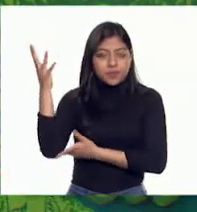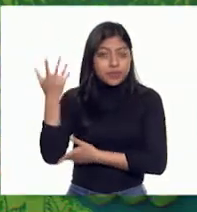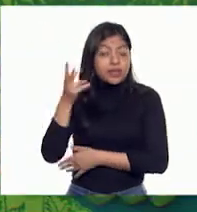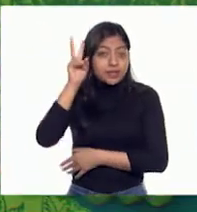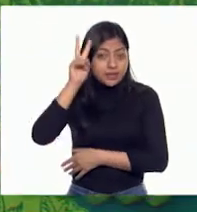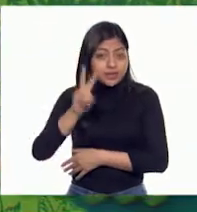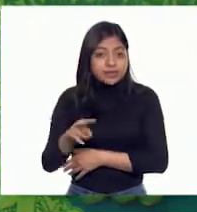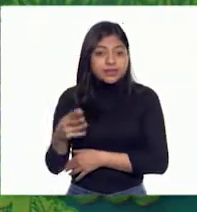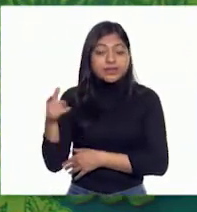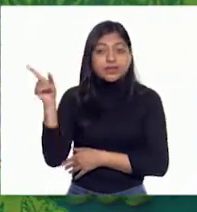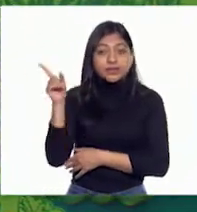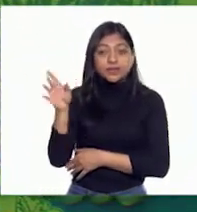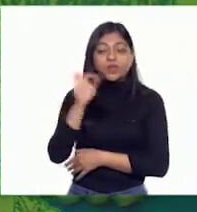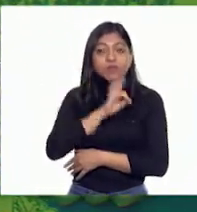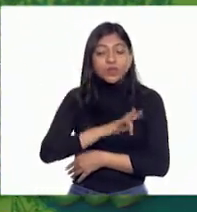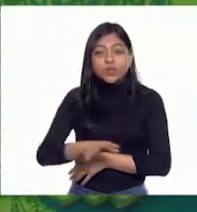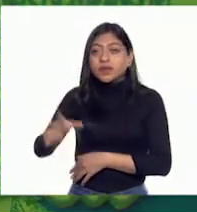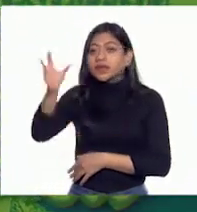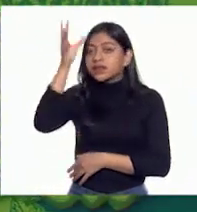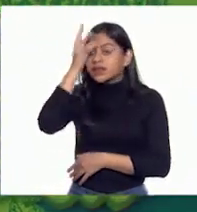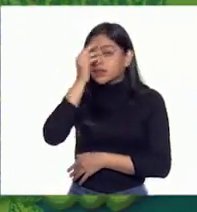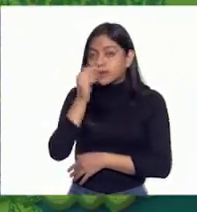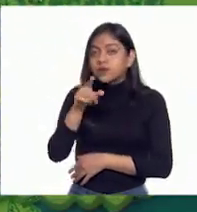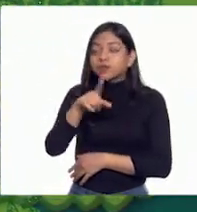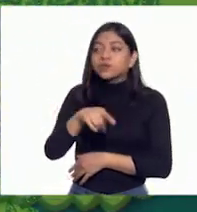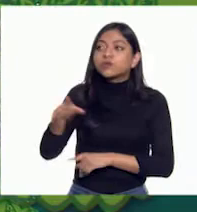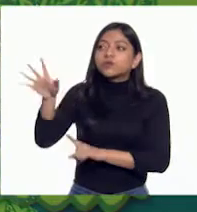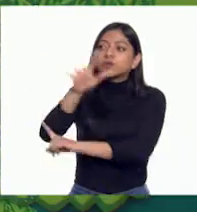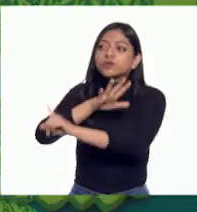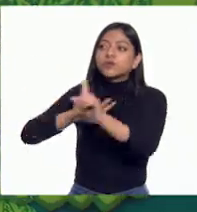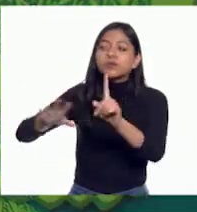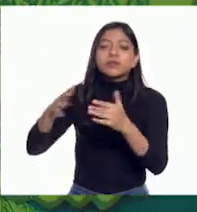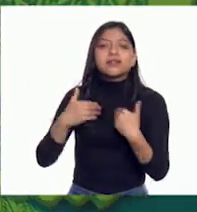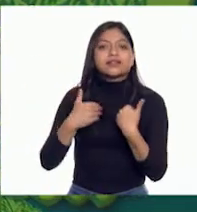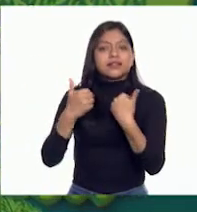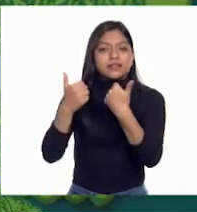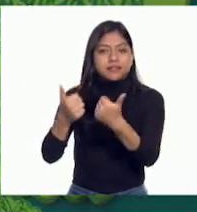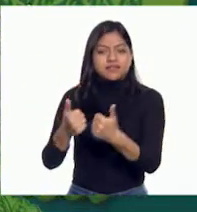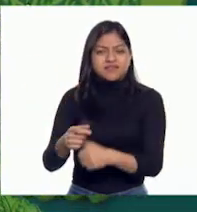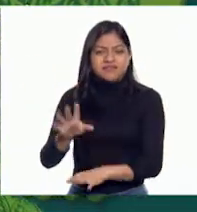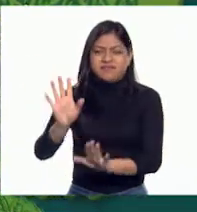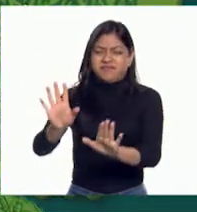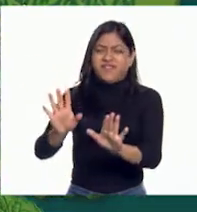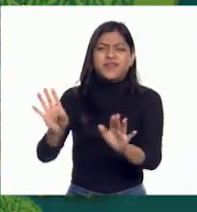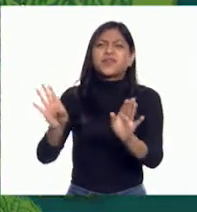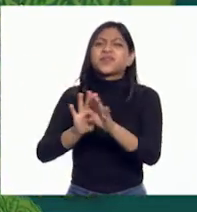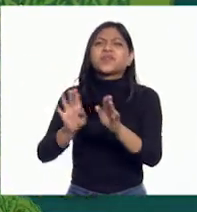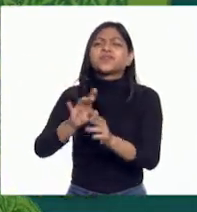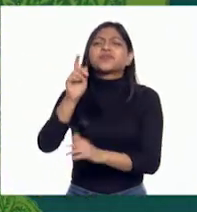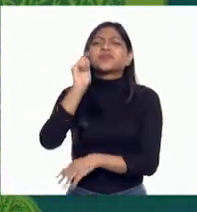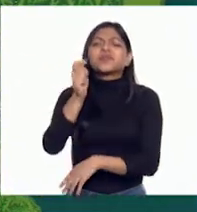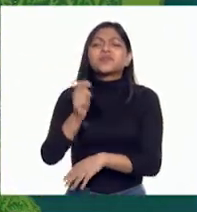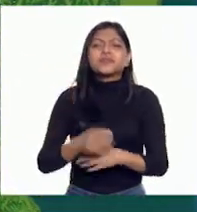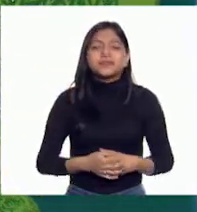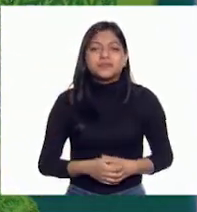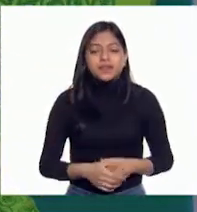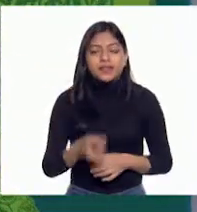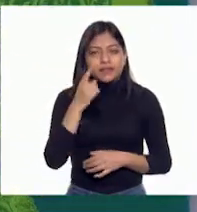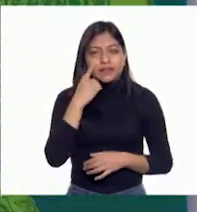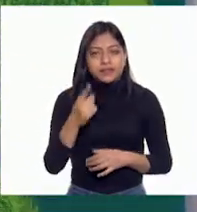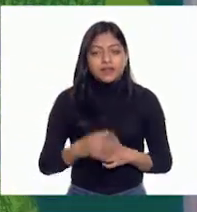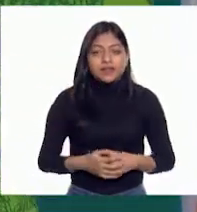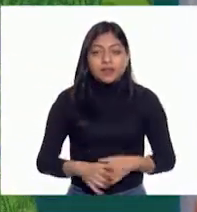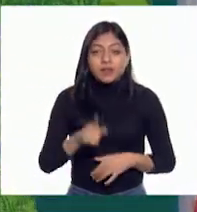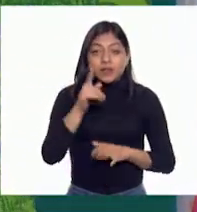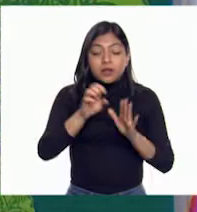cierto es que sí podemos aprender a escucharlos. Ay, sí, maestro, pero ¿cómo es eso? Sí, Gloria.